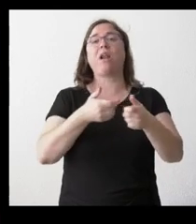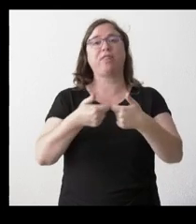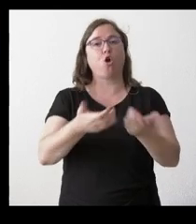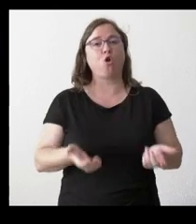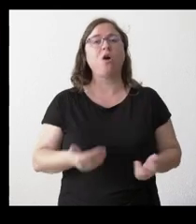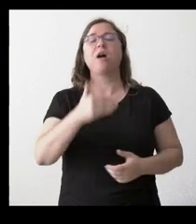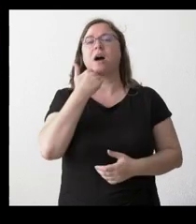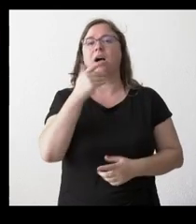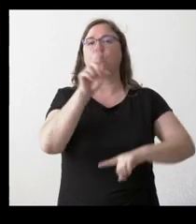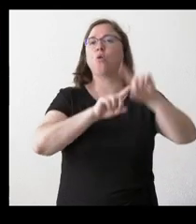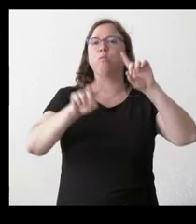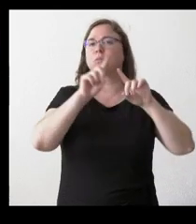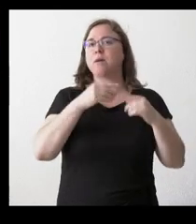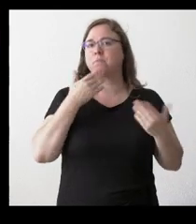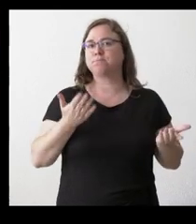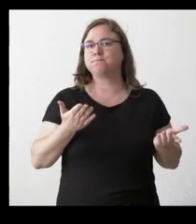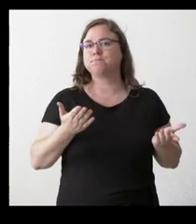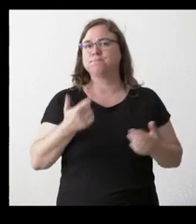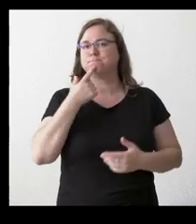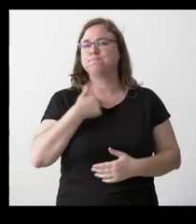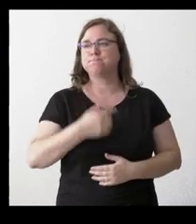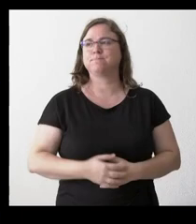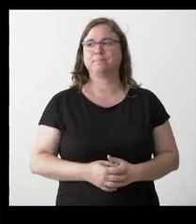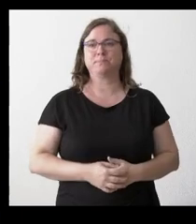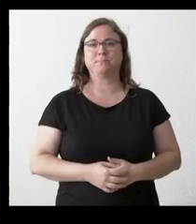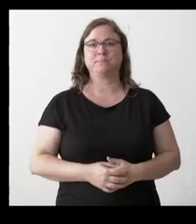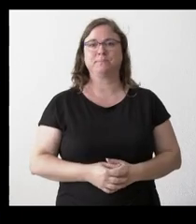puntos más problemáticos que han surgido en estos 100 días.